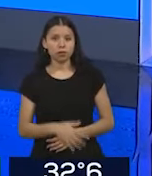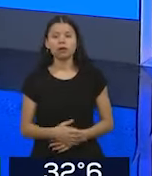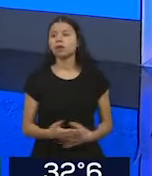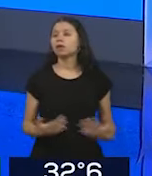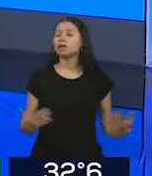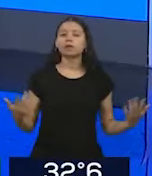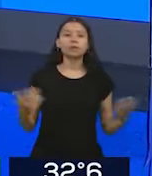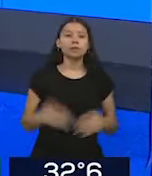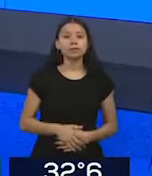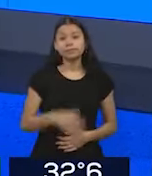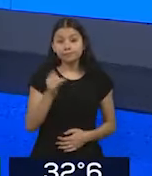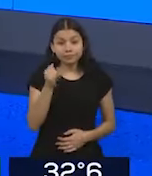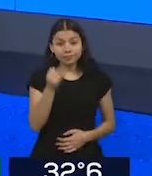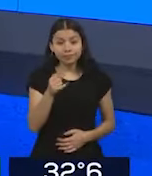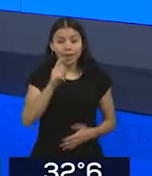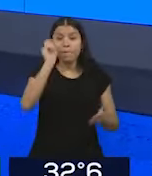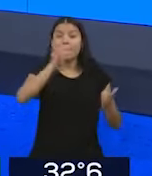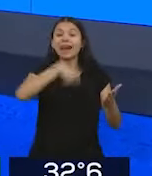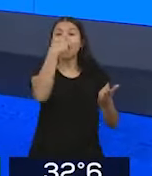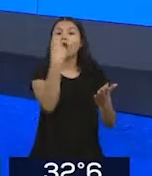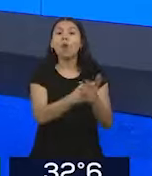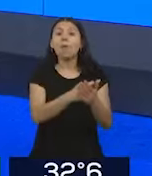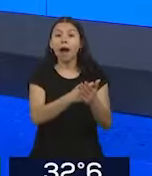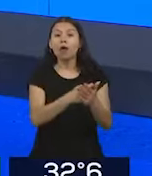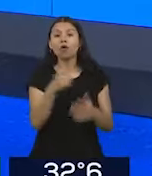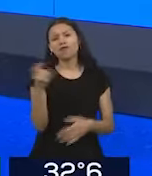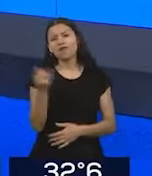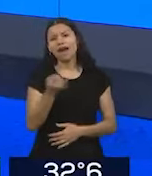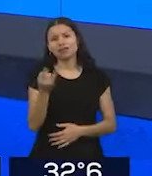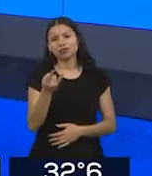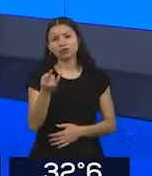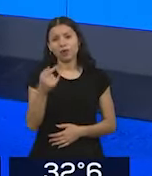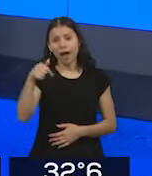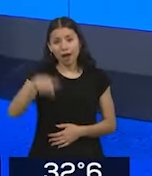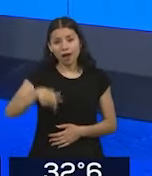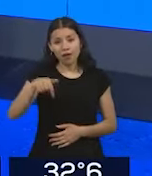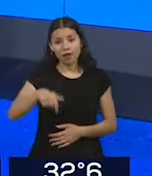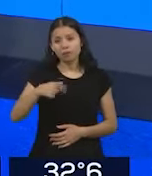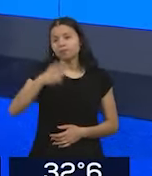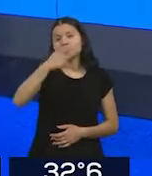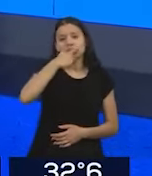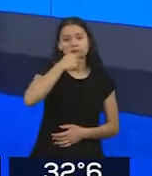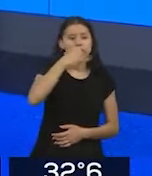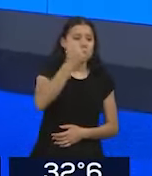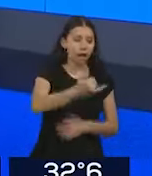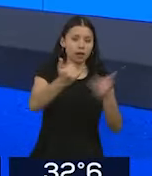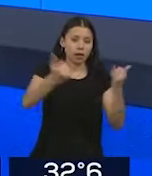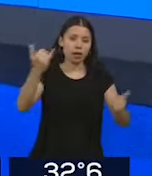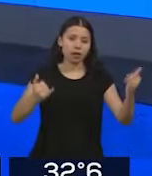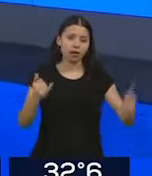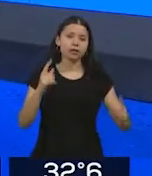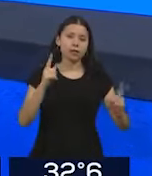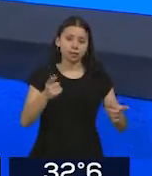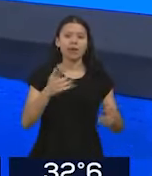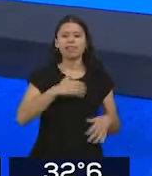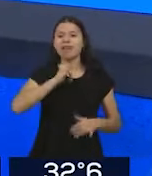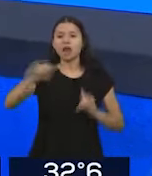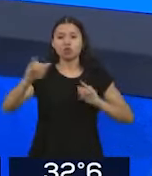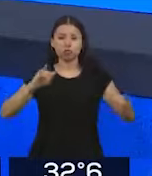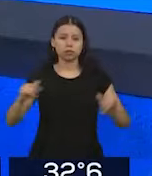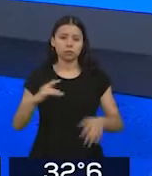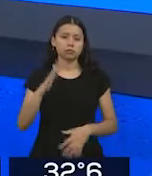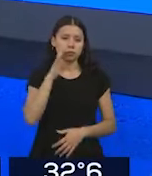un clon de Mercado Pago. Es una aplicación falsa que ya está circulando en Mendoza, incluso hay muchos casos, muchos reportes de esto, en la